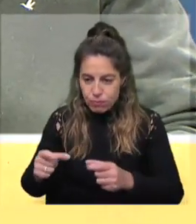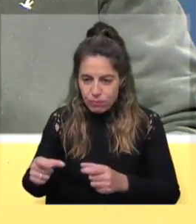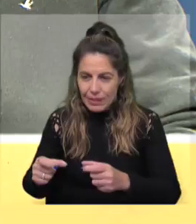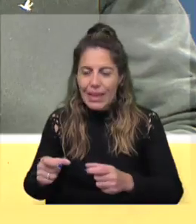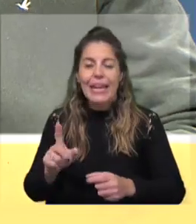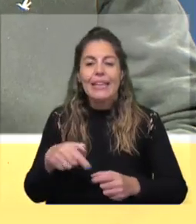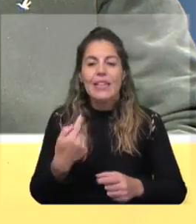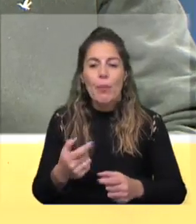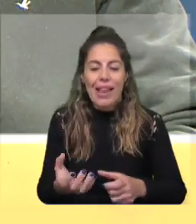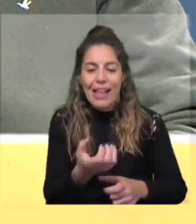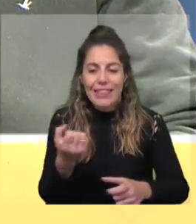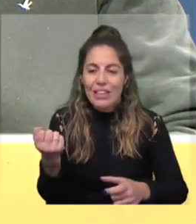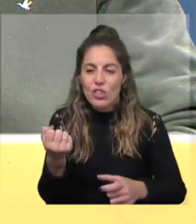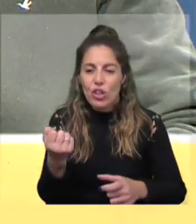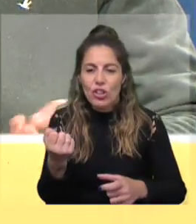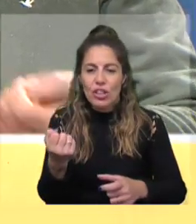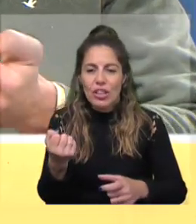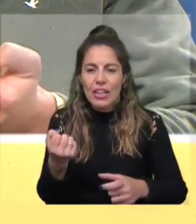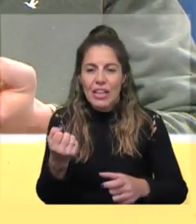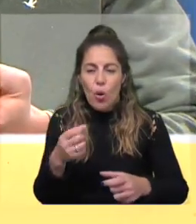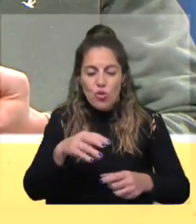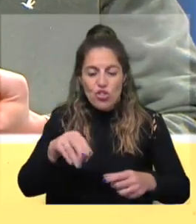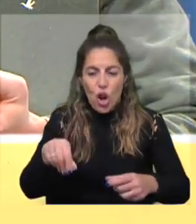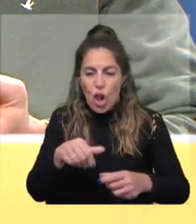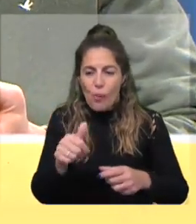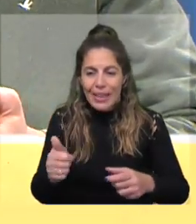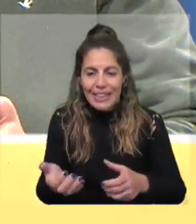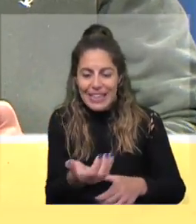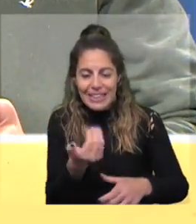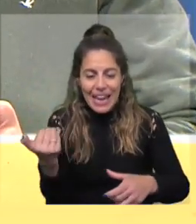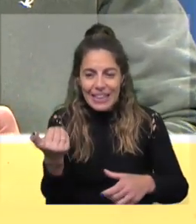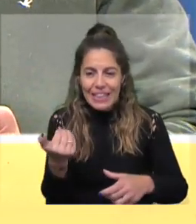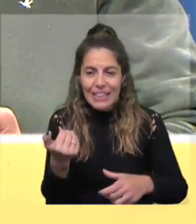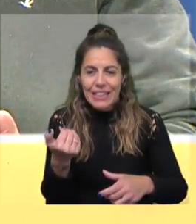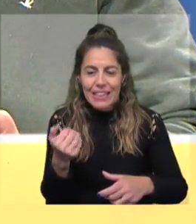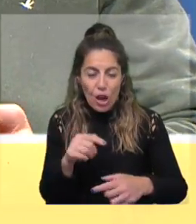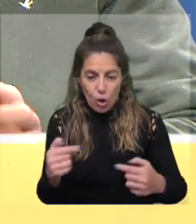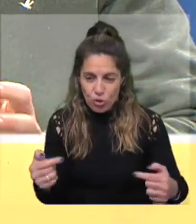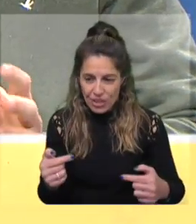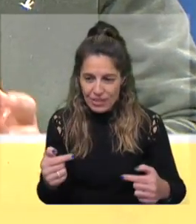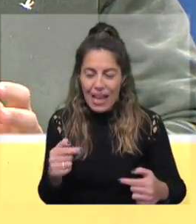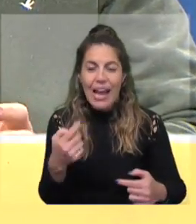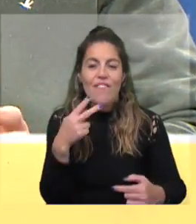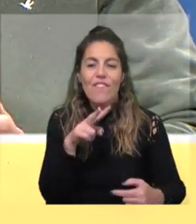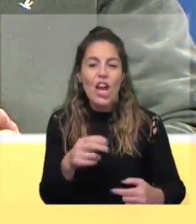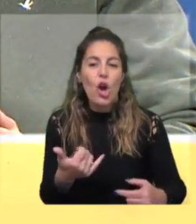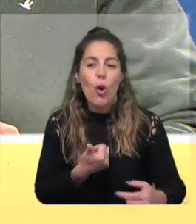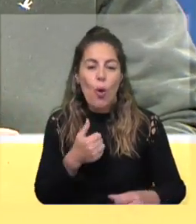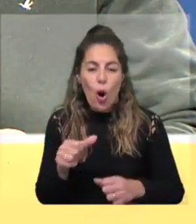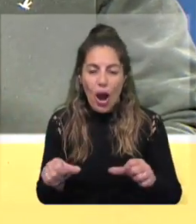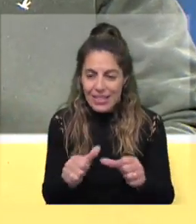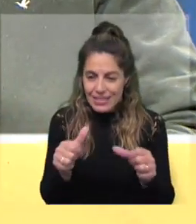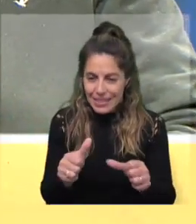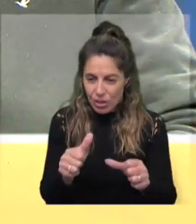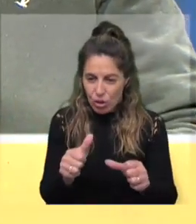y después la extracción en un solvente que va a ser el que nos extrae esas propiedades de la hoja. Ahí tuvimos que ver cómo ir haciéndolo,